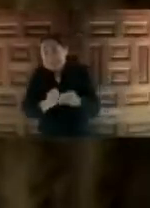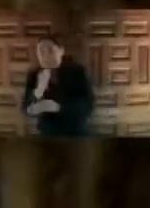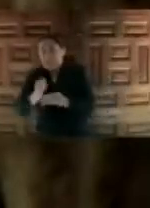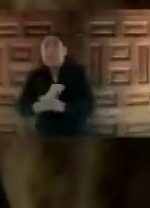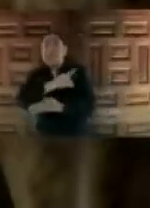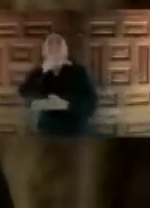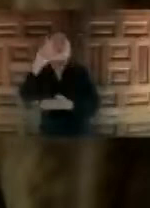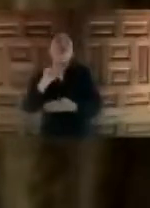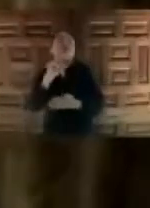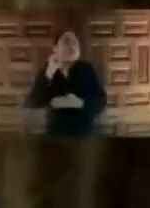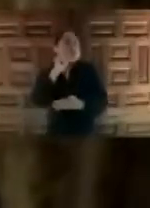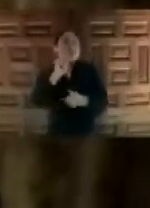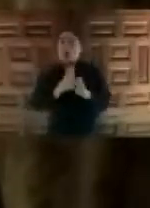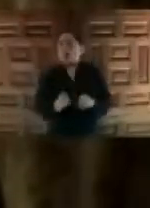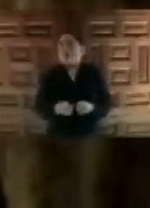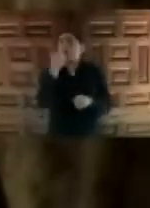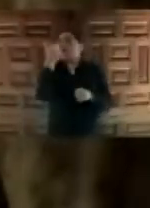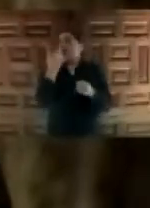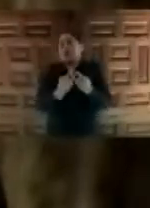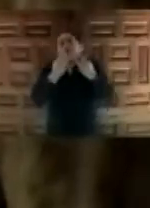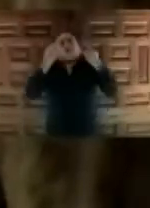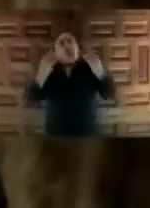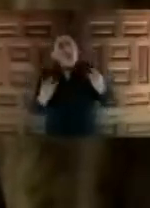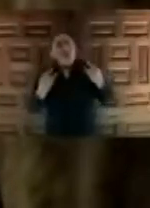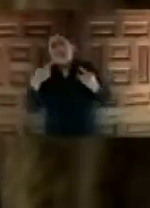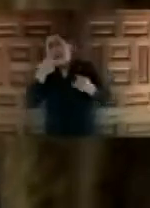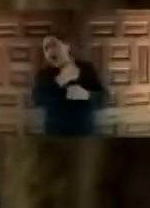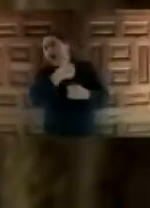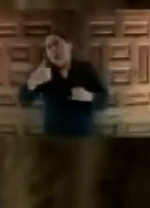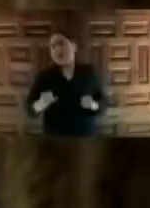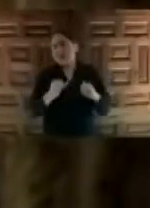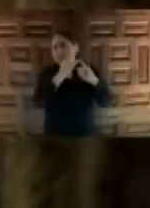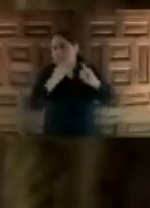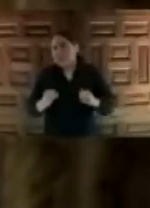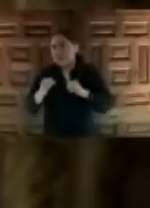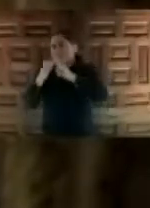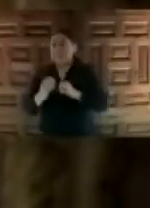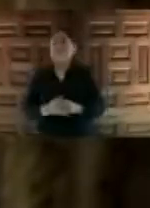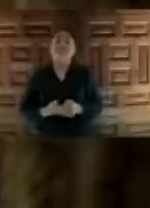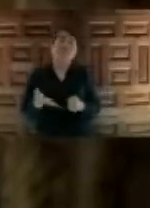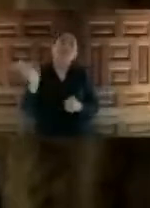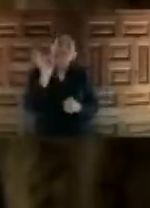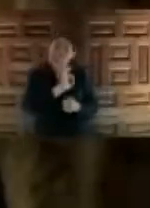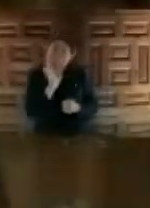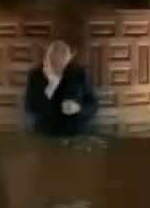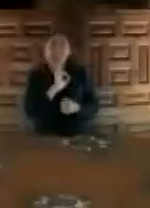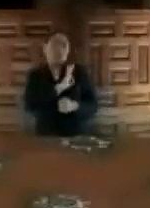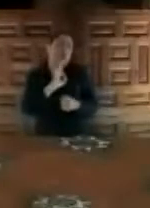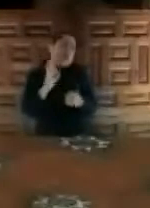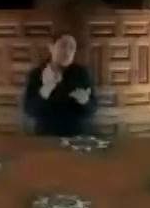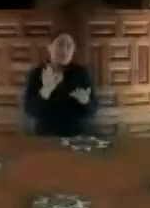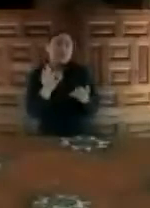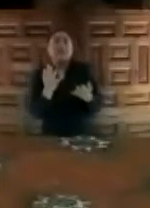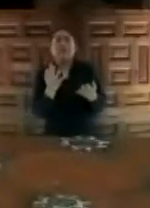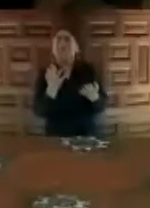juego los capitales histórico-políticos de las instituciones. En todo caso, podríamos presenciar una toma,